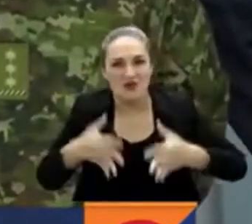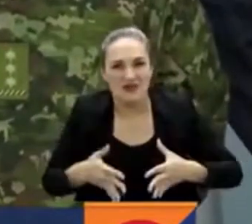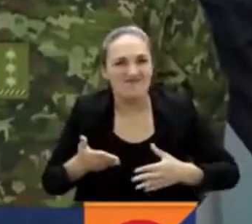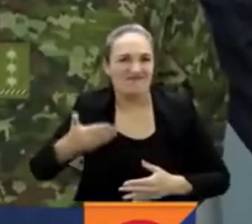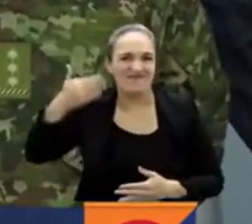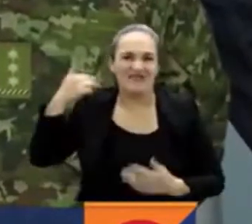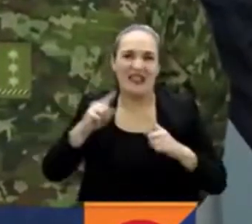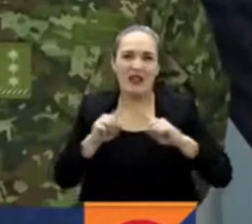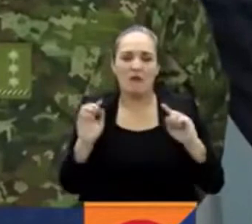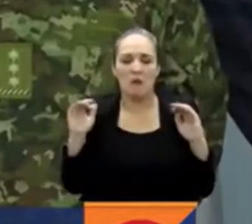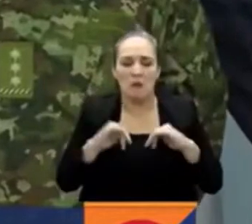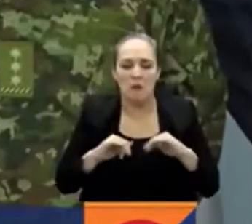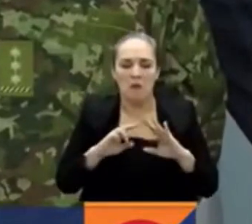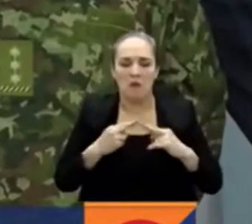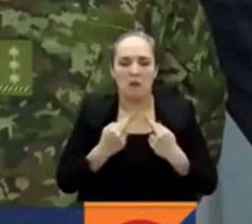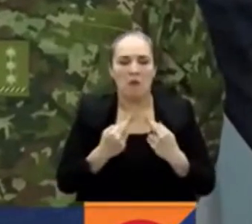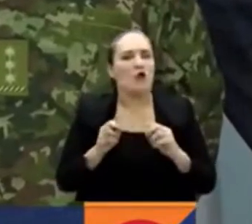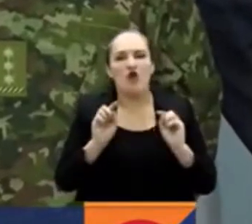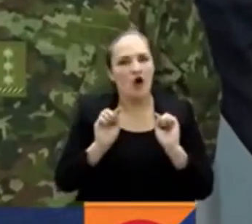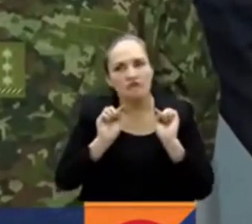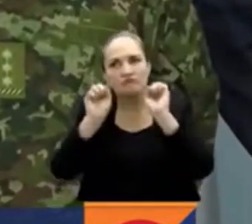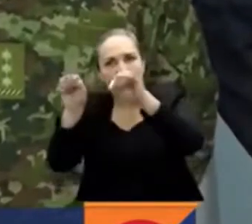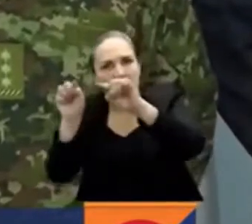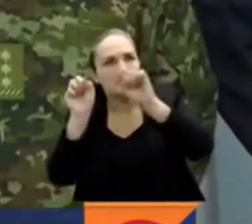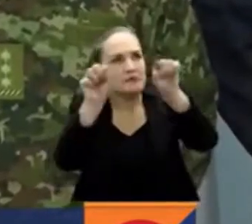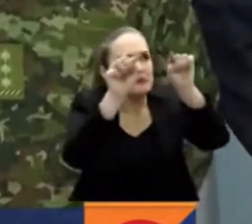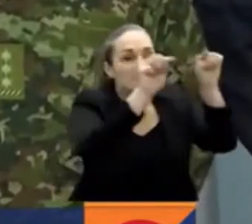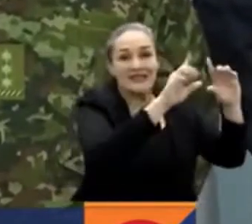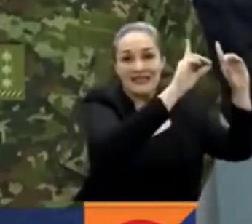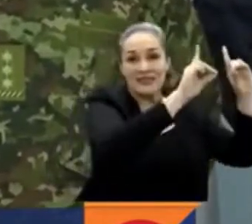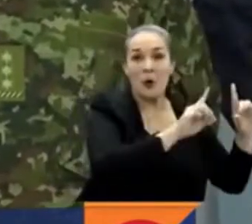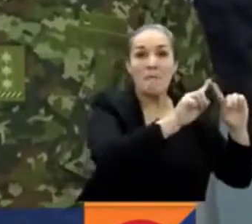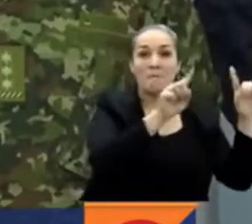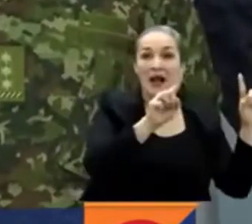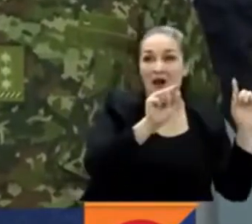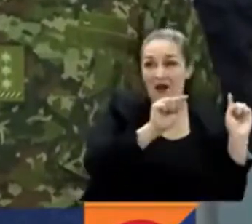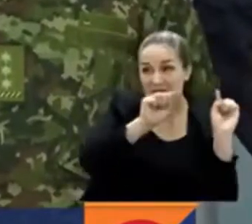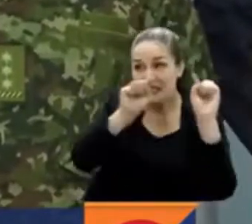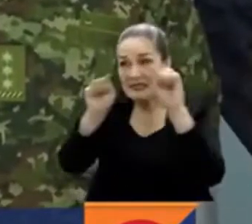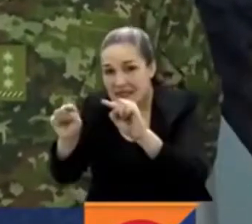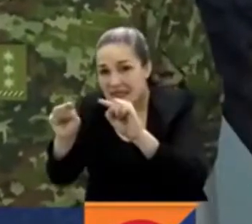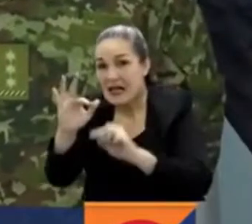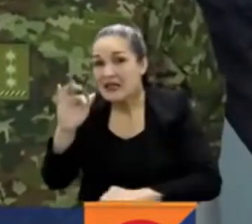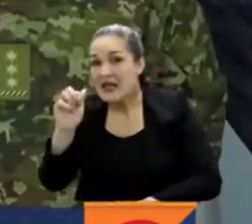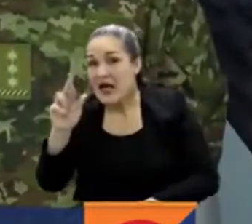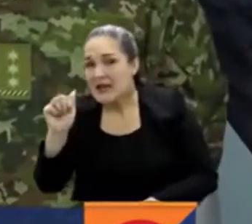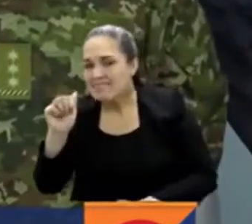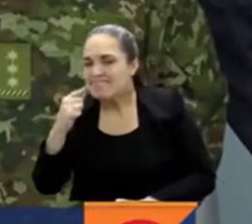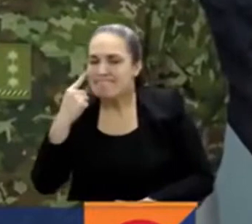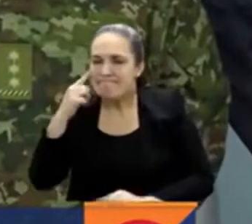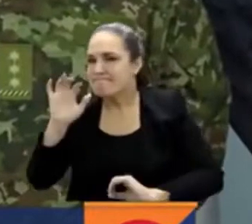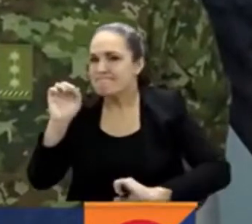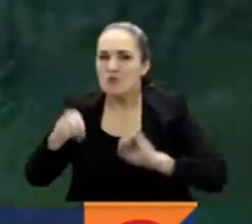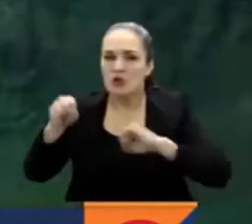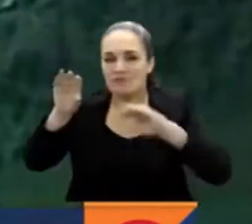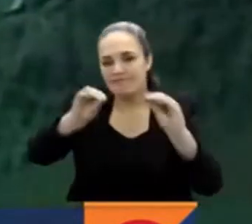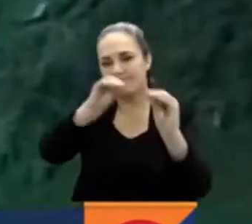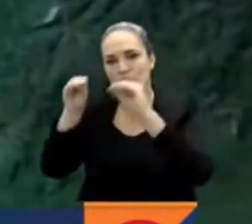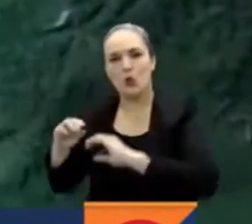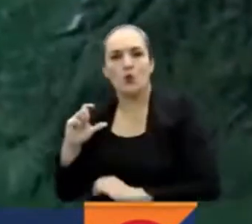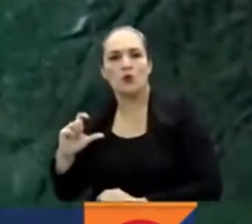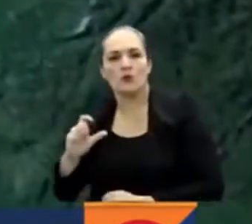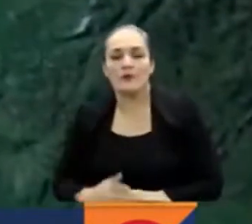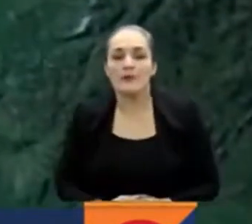se han venido realizando tradicionalmente, no se celebrará probablemente en el Tarra, sino en la ciudad de